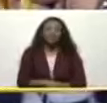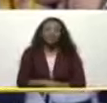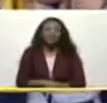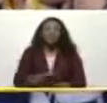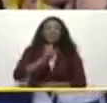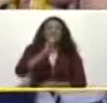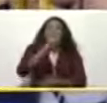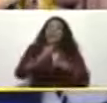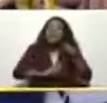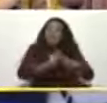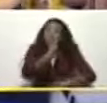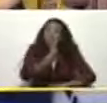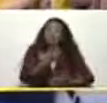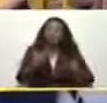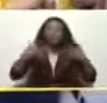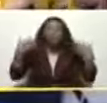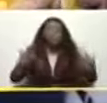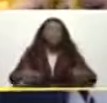Haciendo muchísimo